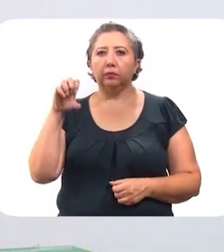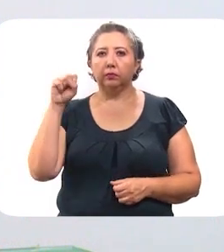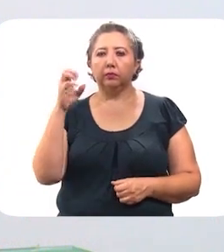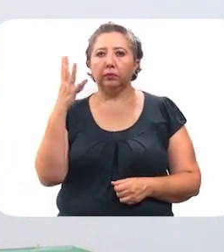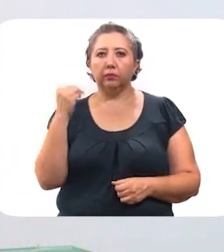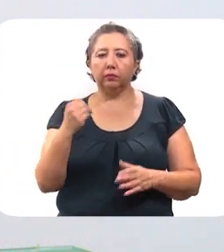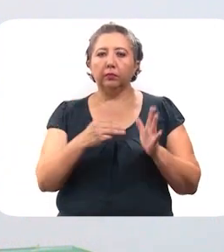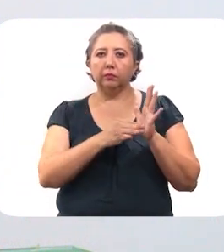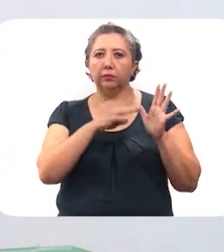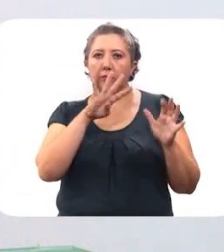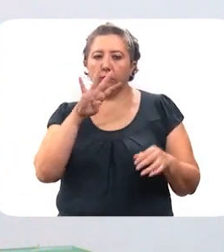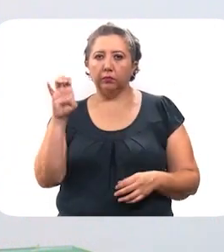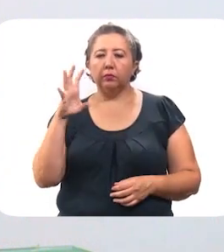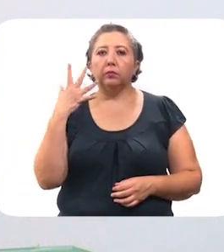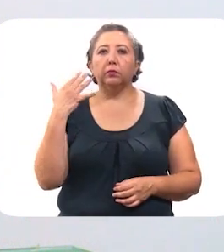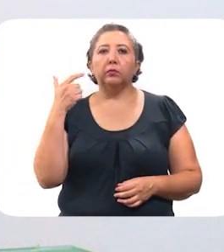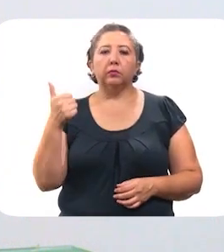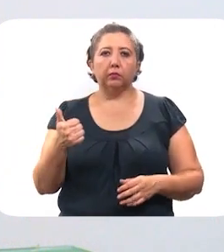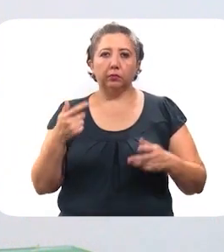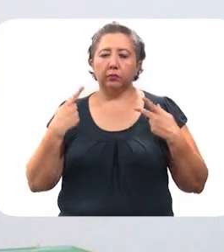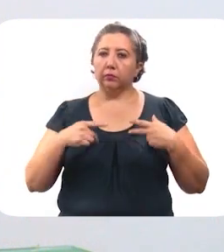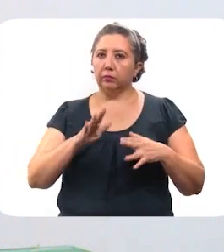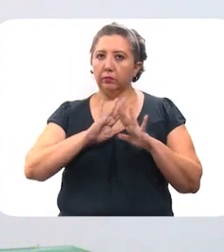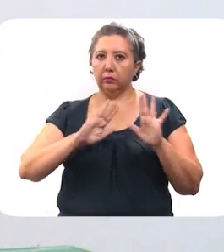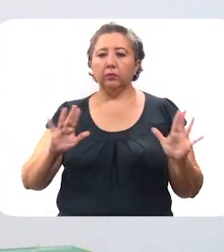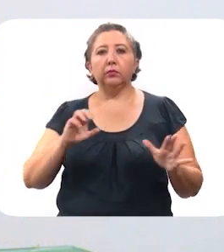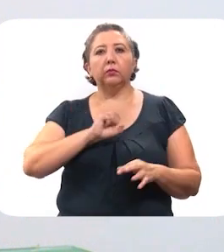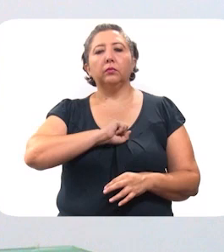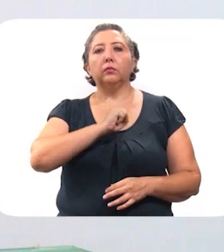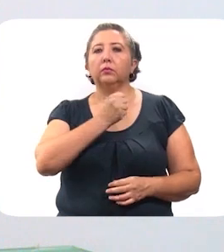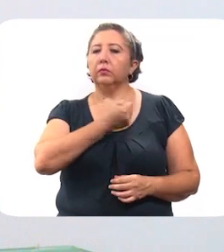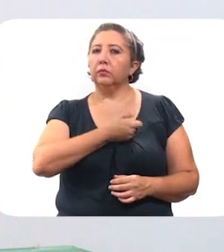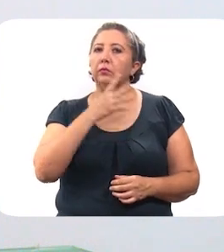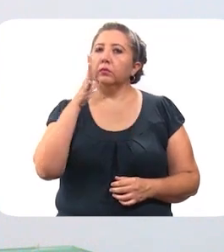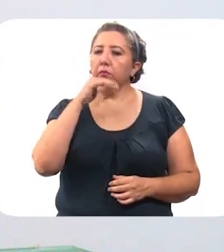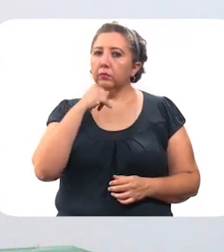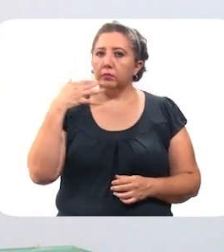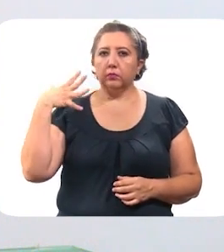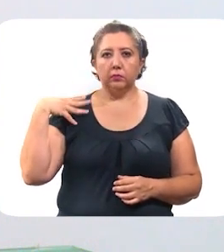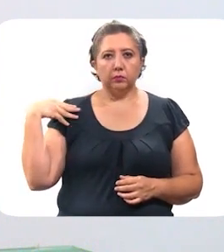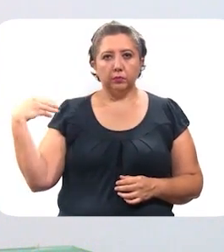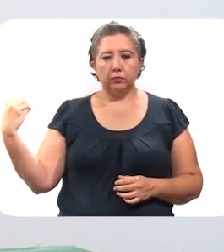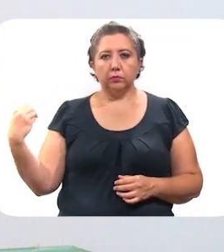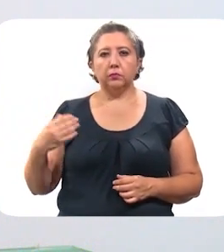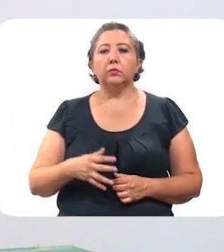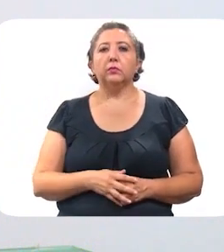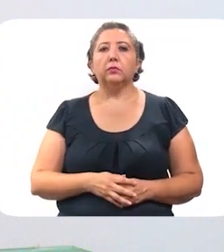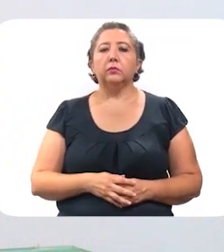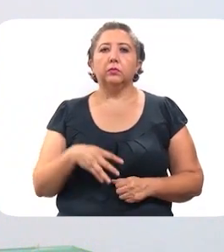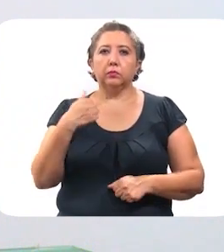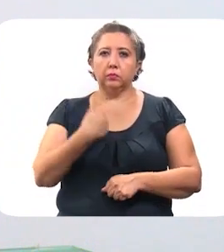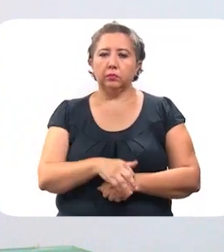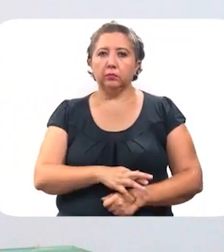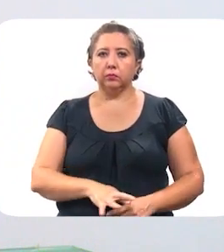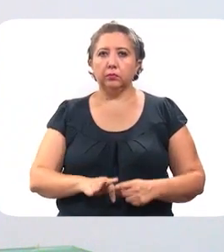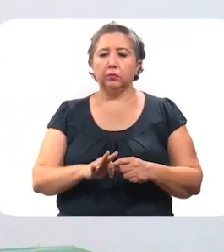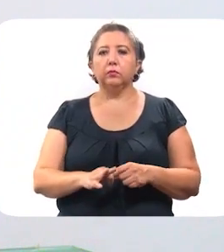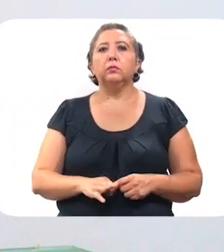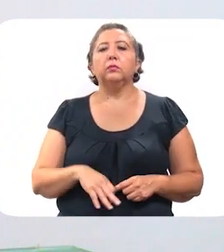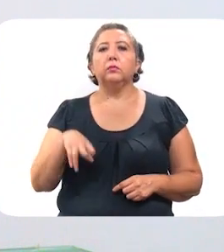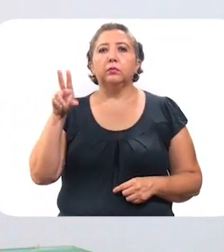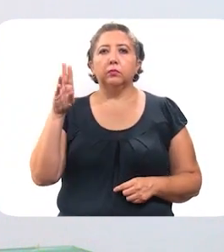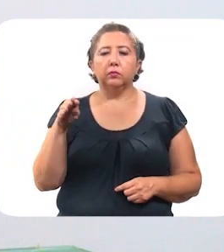69.456 pacientes ya se recuperaron. No presentan síntomas ni pueden contagiar. Esta cifra